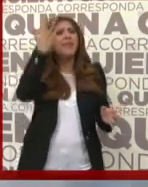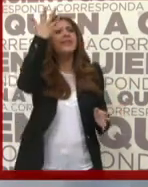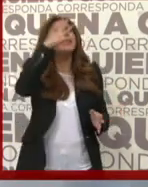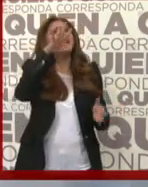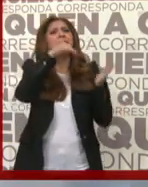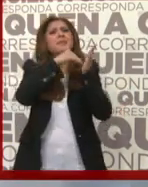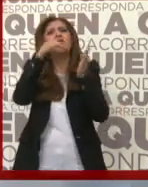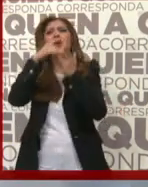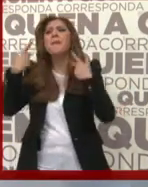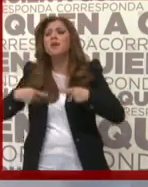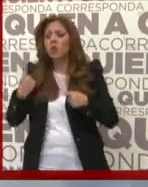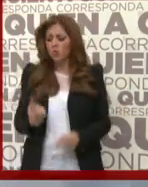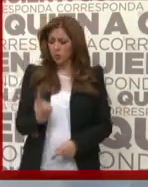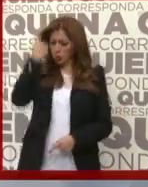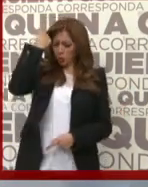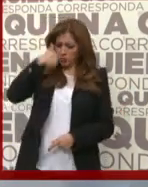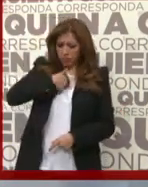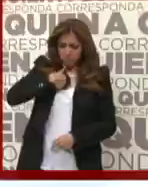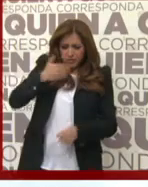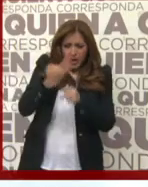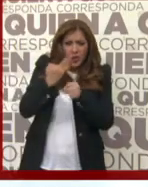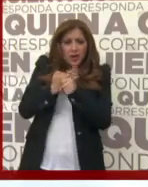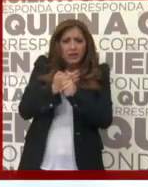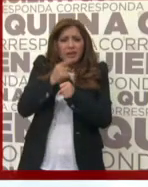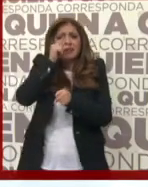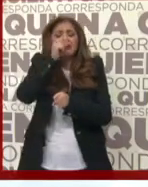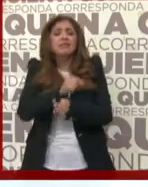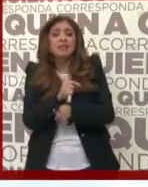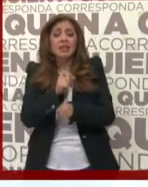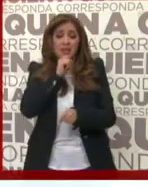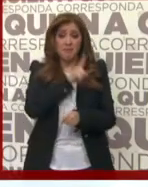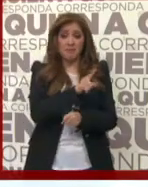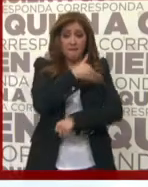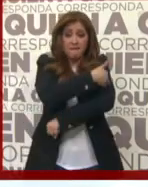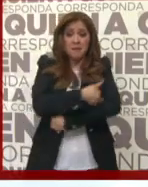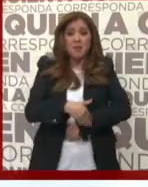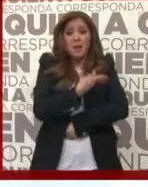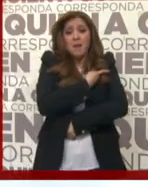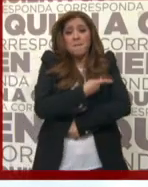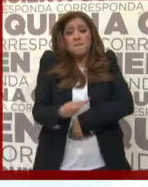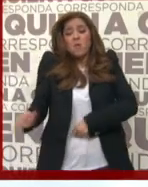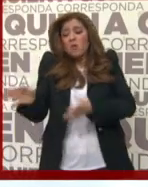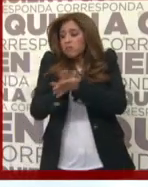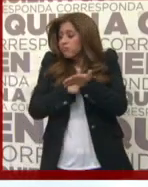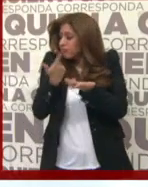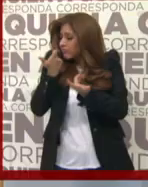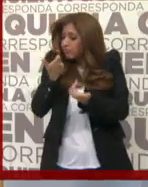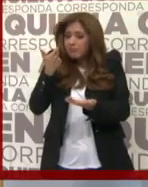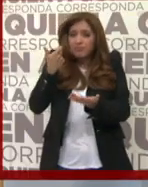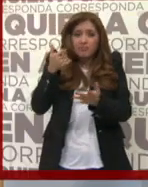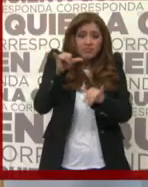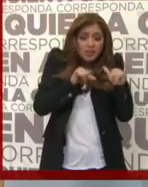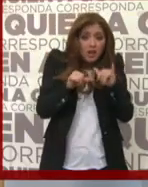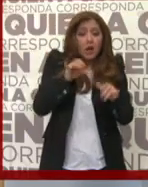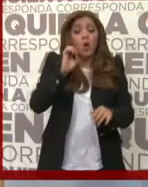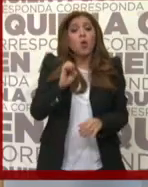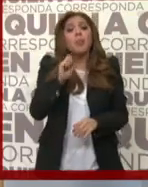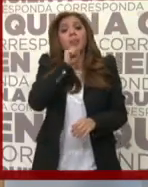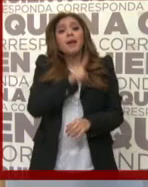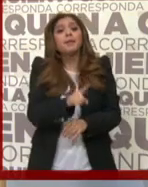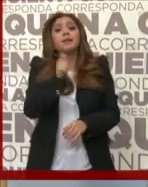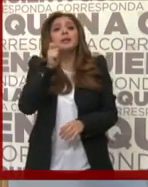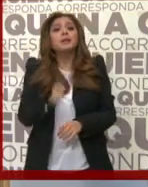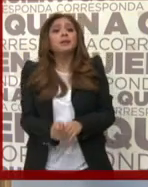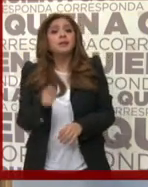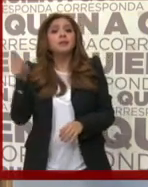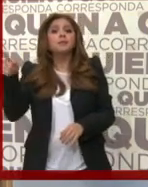un caso en el planeta, y aquí cayó. Y además caen en familias de muy escasos recursos. Y otra tragedia, que